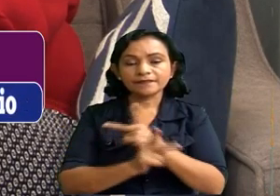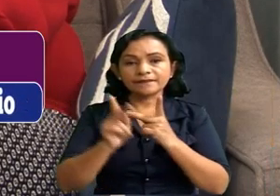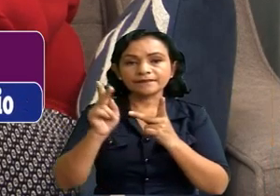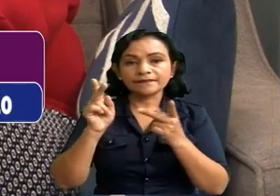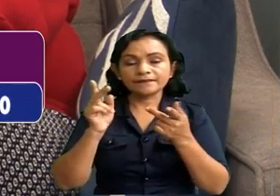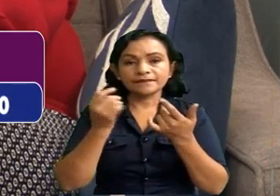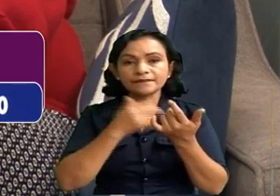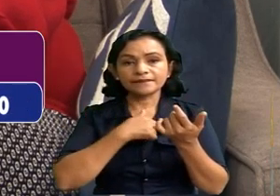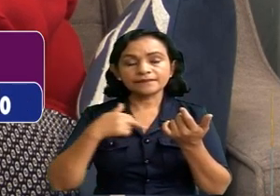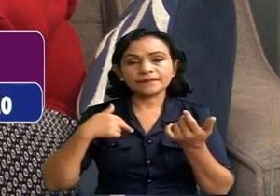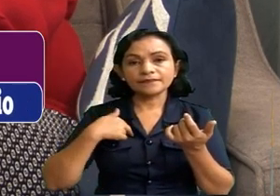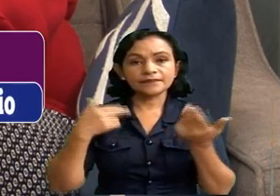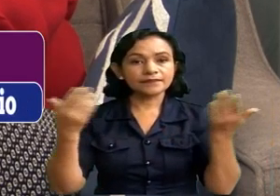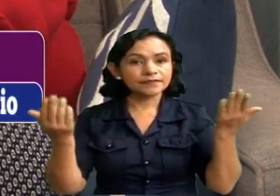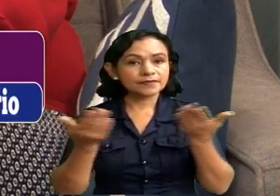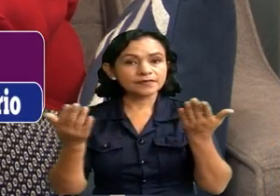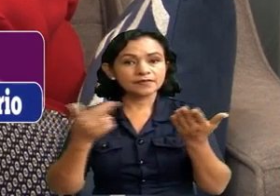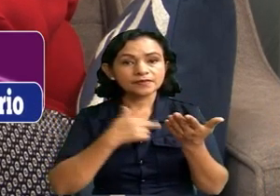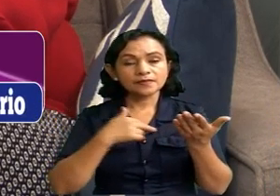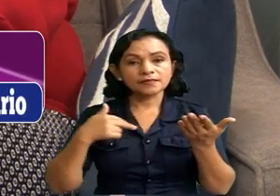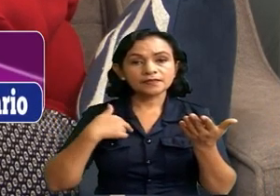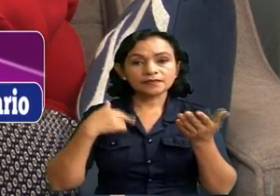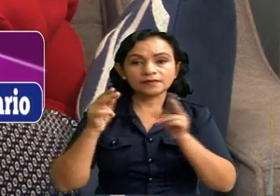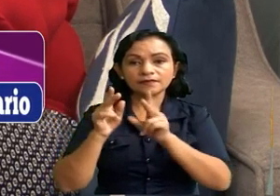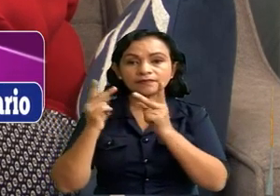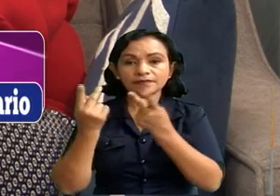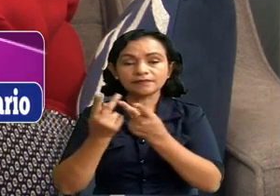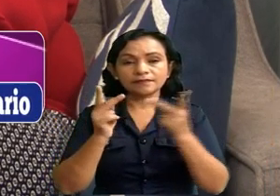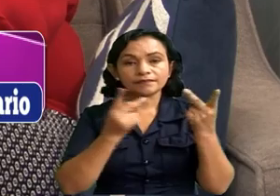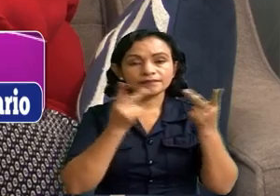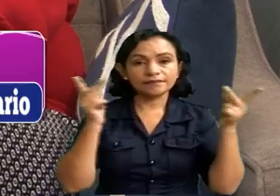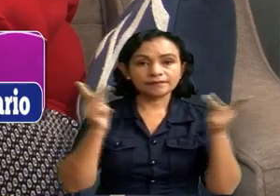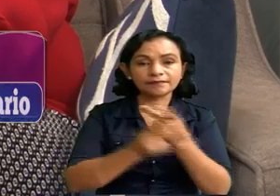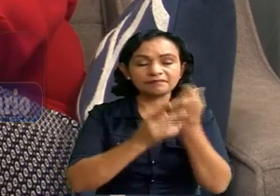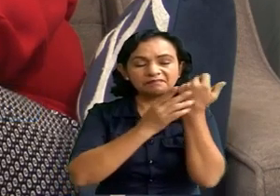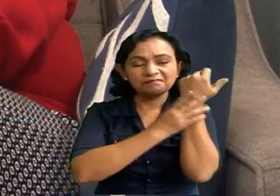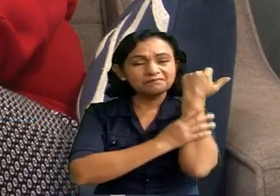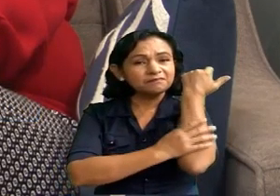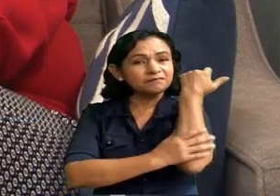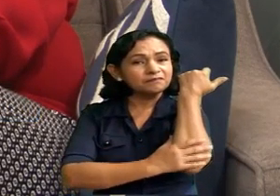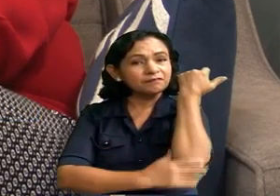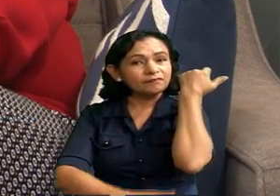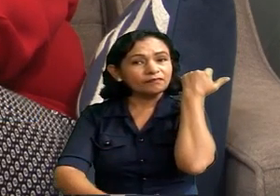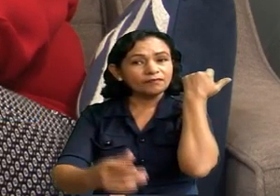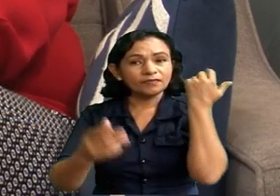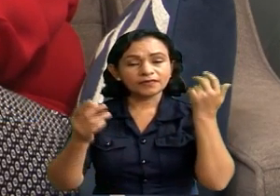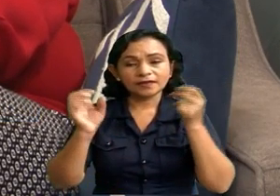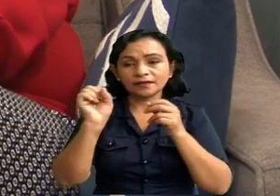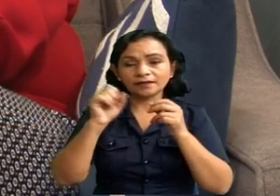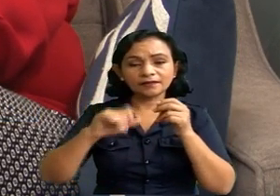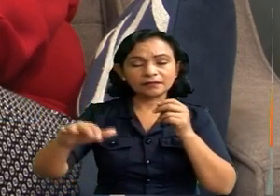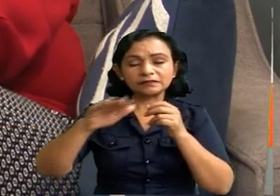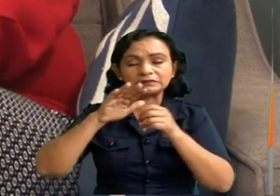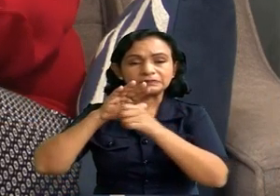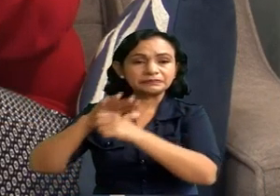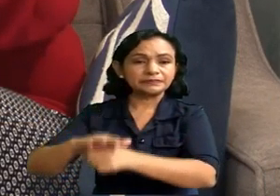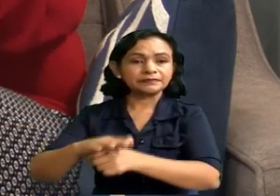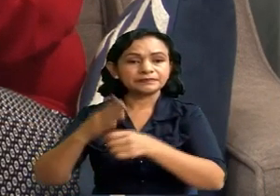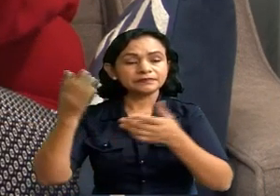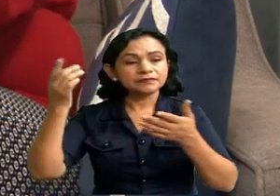que tuvimos, que llevó a nuestros pueblos a la desgracia, a la miseria, a la exclusión social completamente. Y